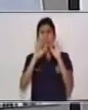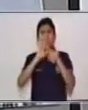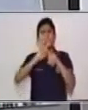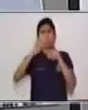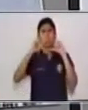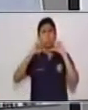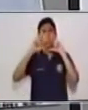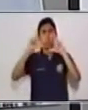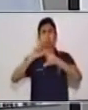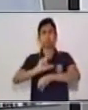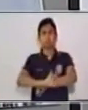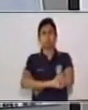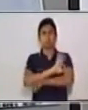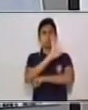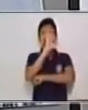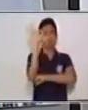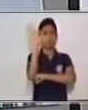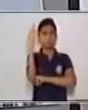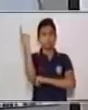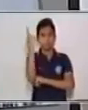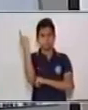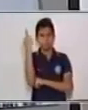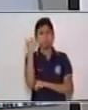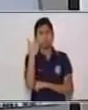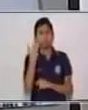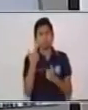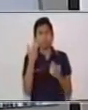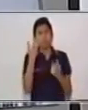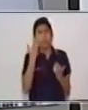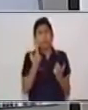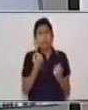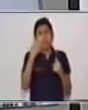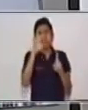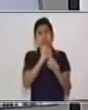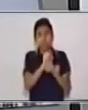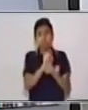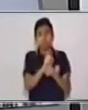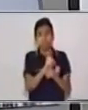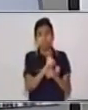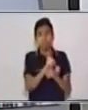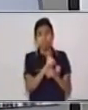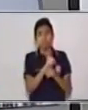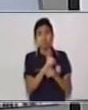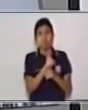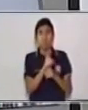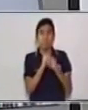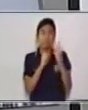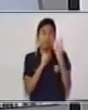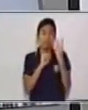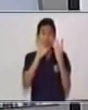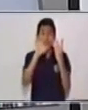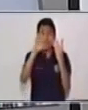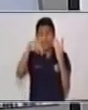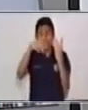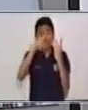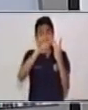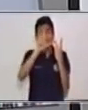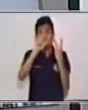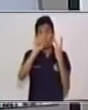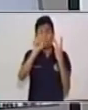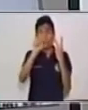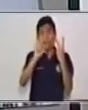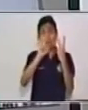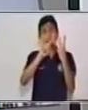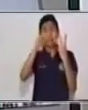principio recuerden que es clave y elemental. ¿Qué es lo primero que van a encontrar dentro de esas tres o dos palabras que posiblemente estén